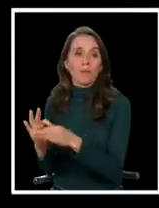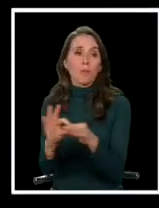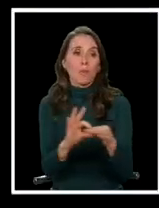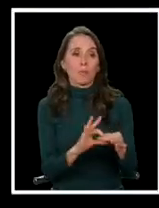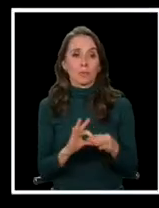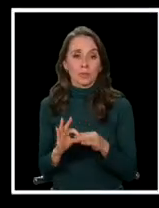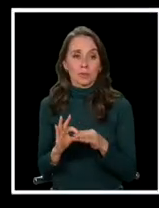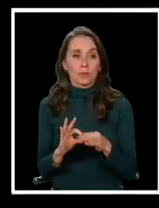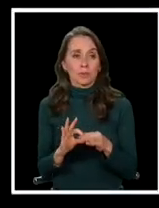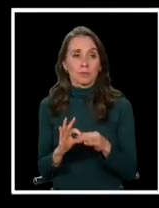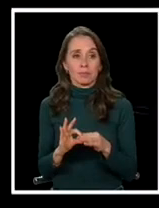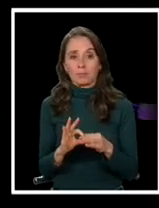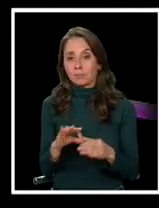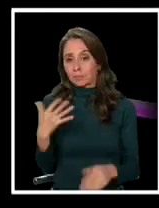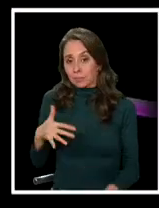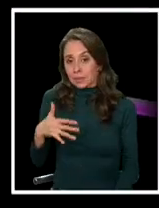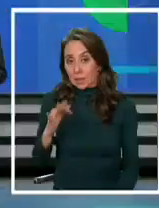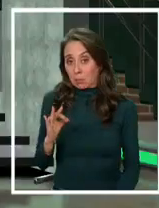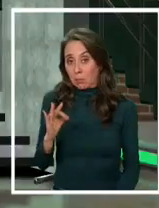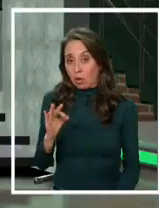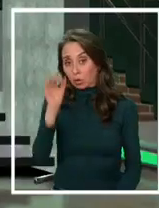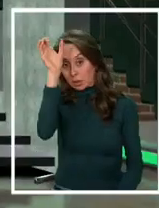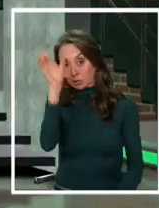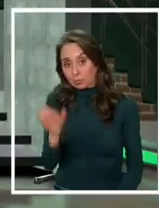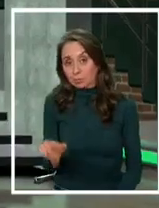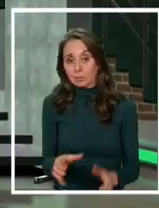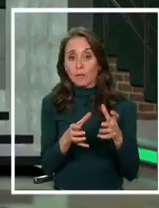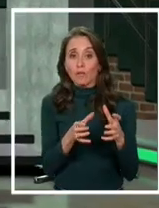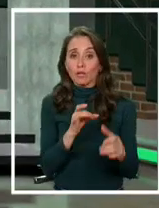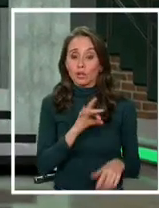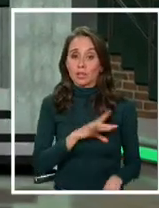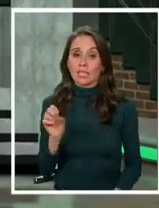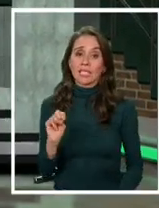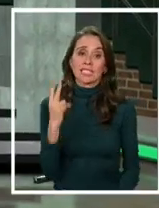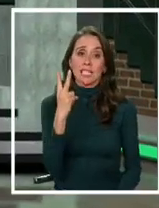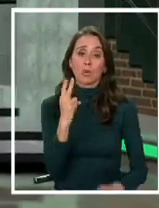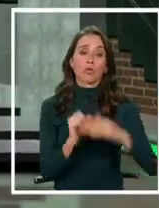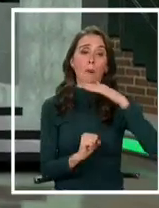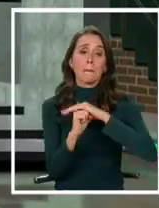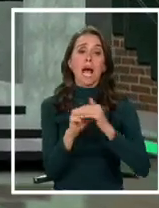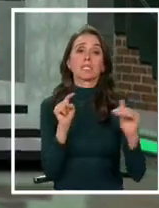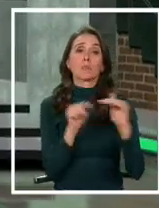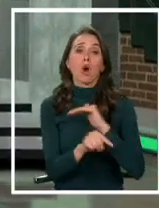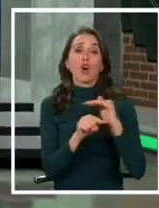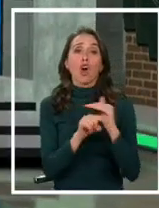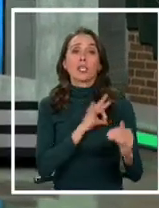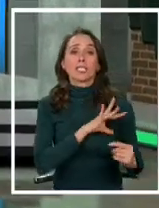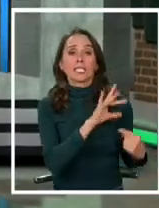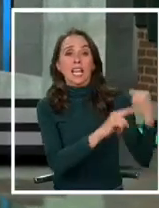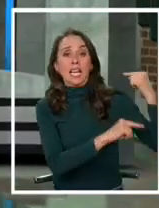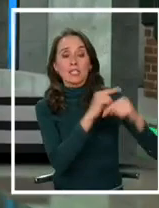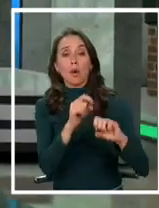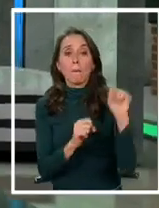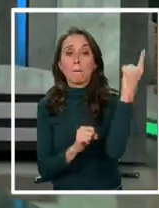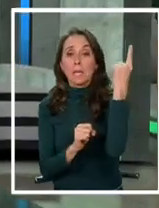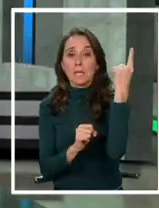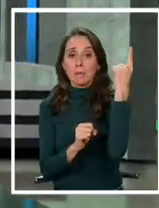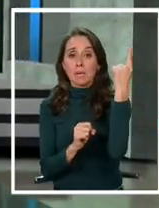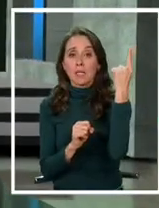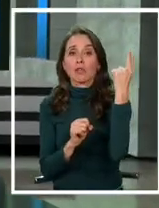Unido es tan importante para nuestro para nuestro fútbol que es el segundo máximo goleador chileno de la historia solo superado